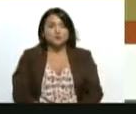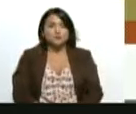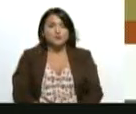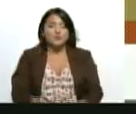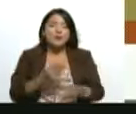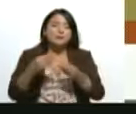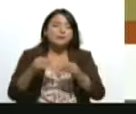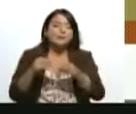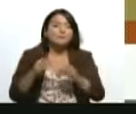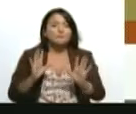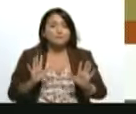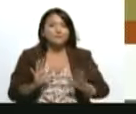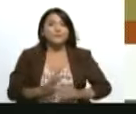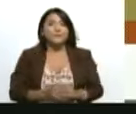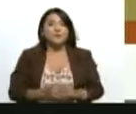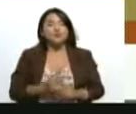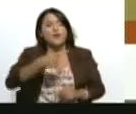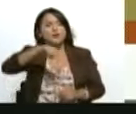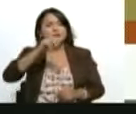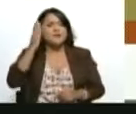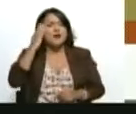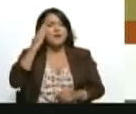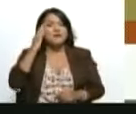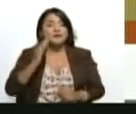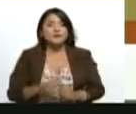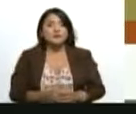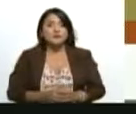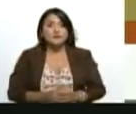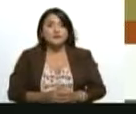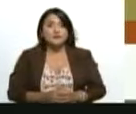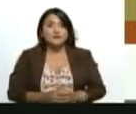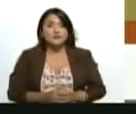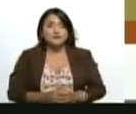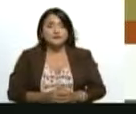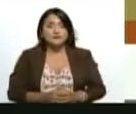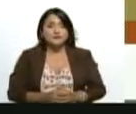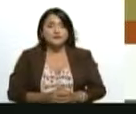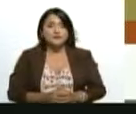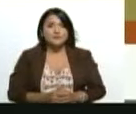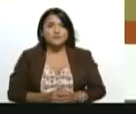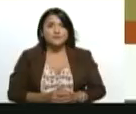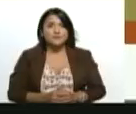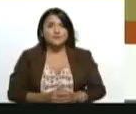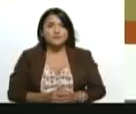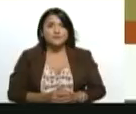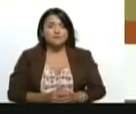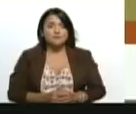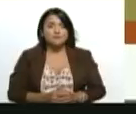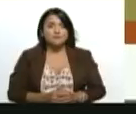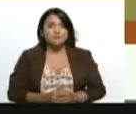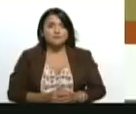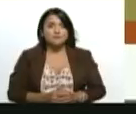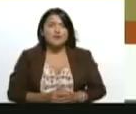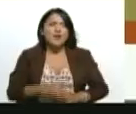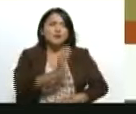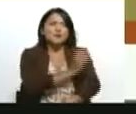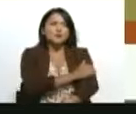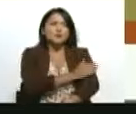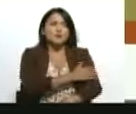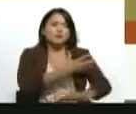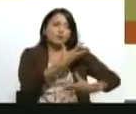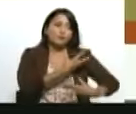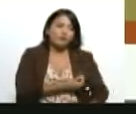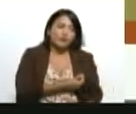ser disuasivos. Ustedes saben, hermanos y hermanas, que no hay nada que desmotive más al sector opositor cuando ve al